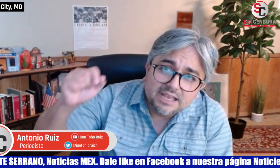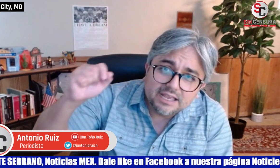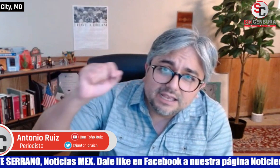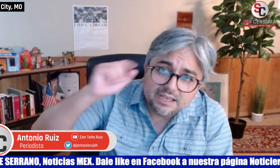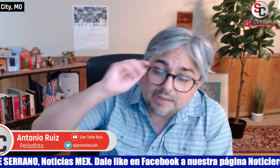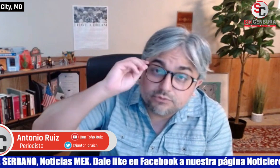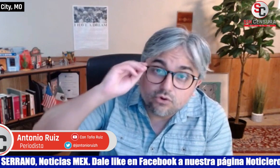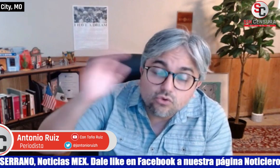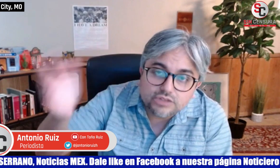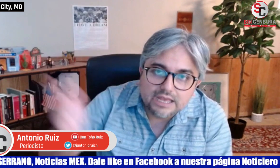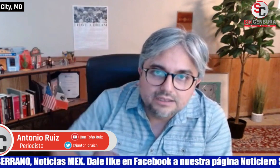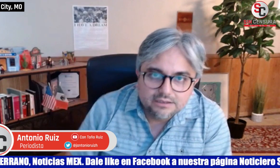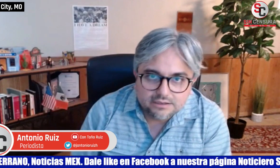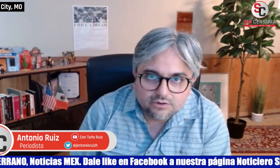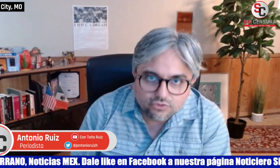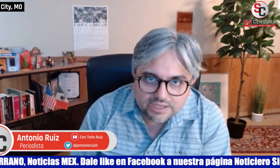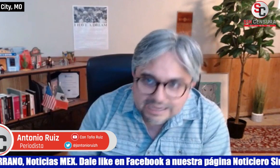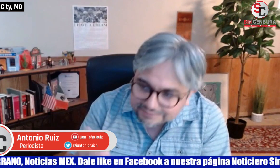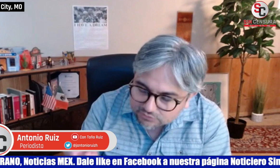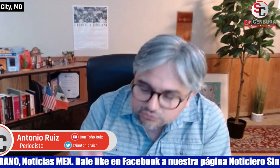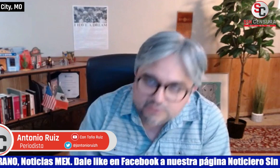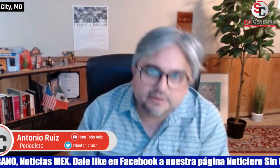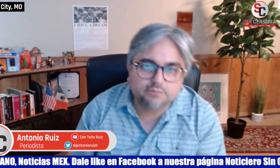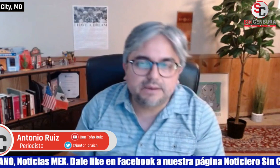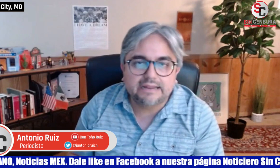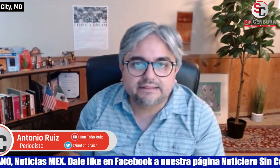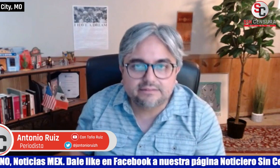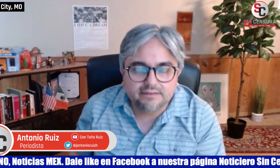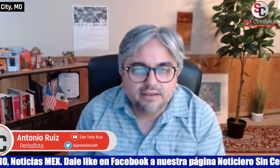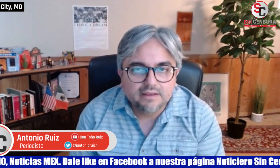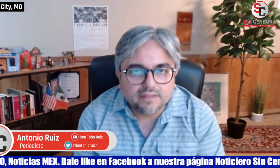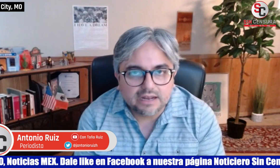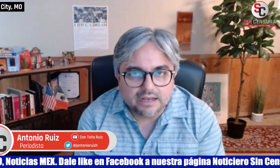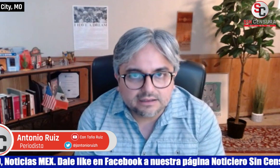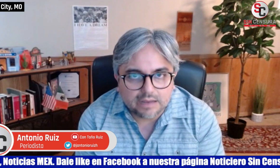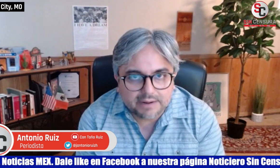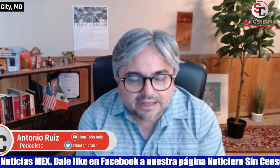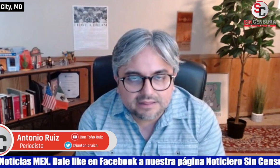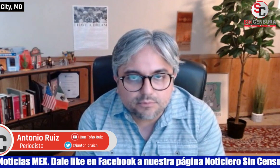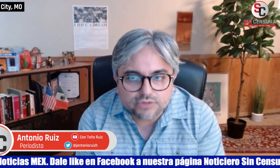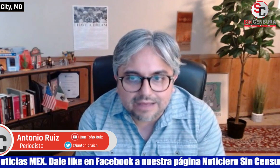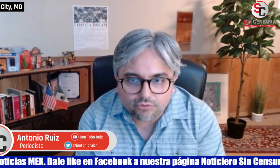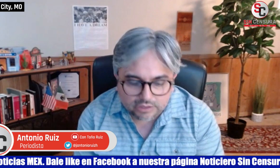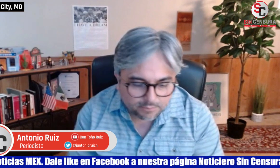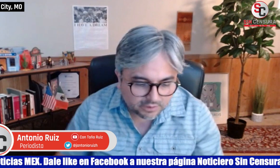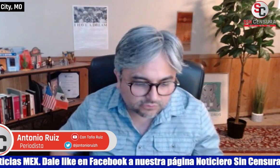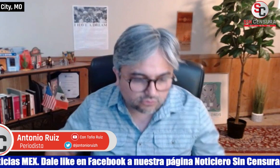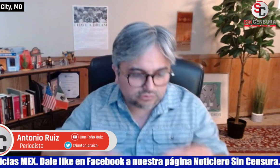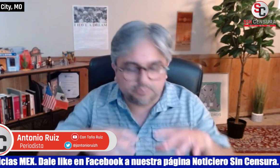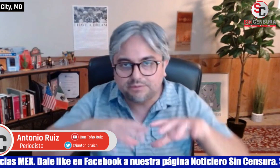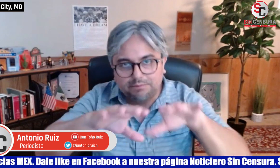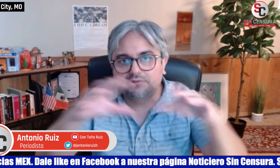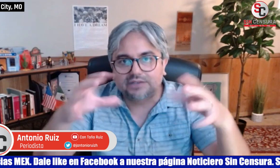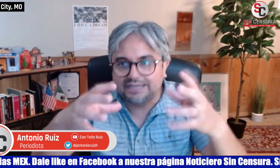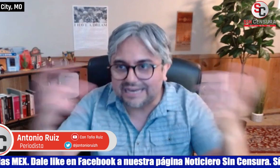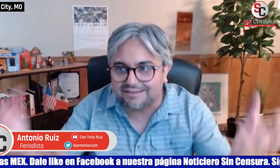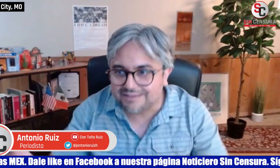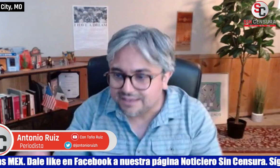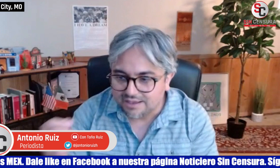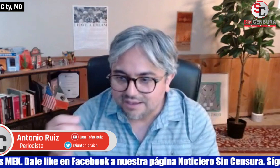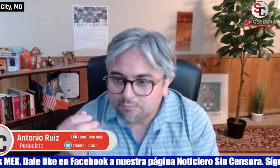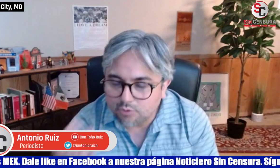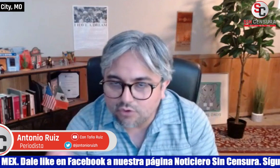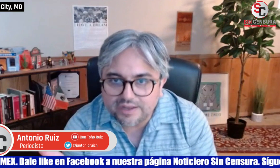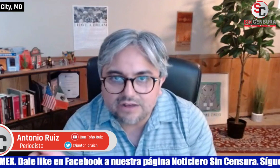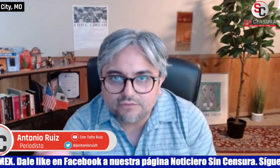mayoría absoluta. No tiene esas 2/3 partes de la Cámara de Diputados y por eso no vamos, se quedan